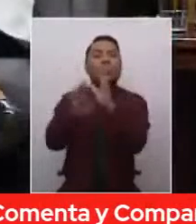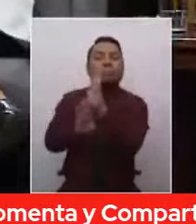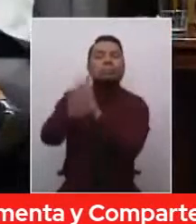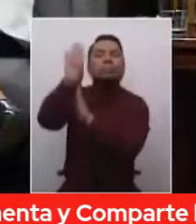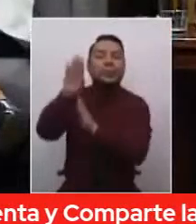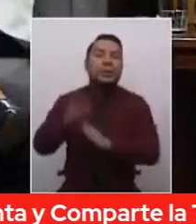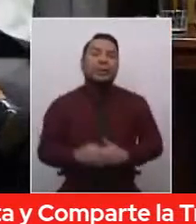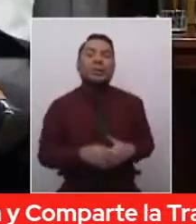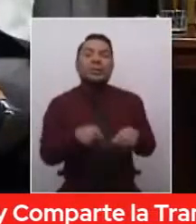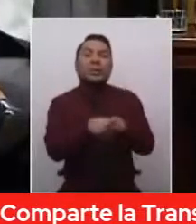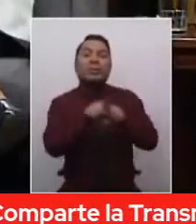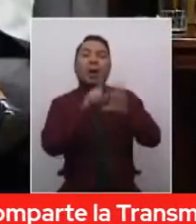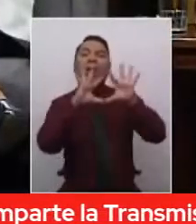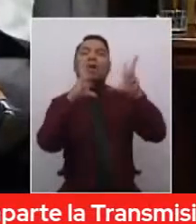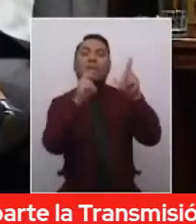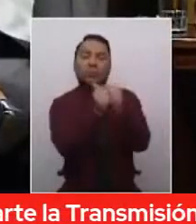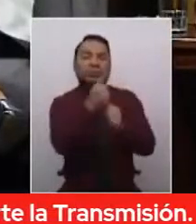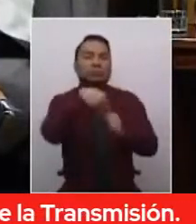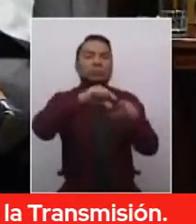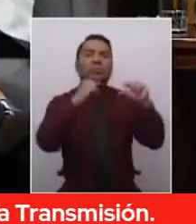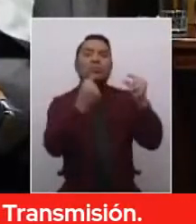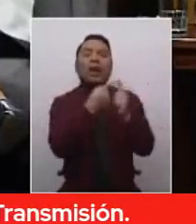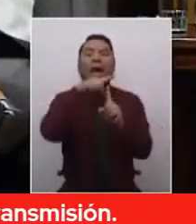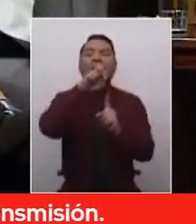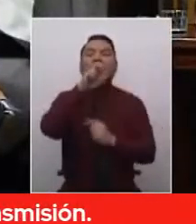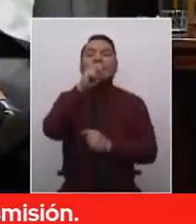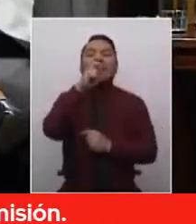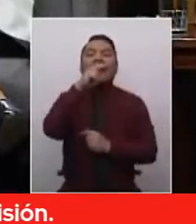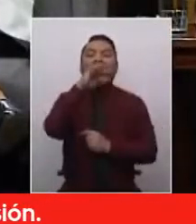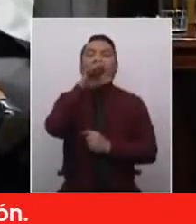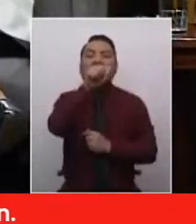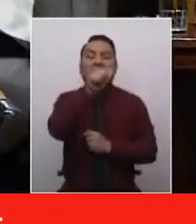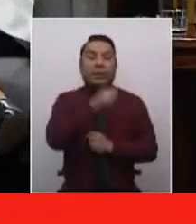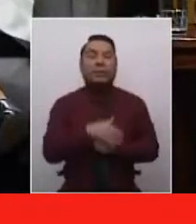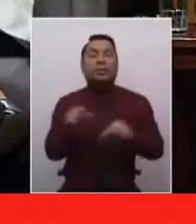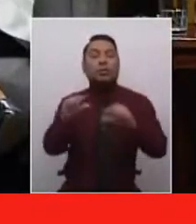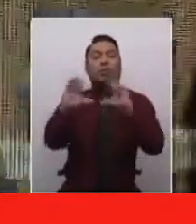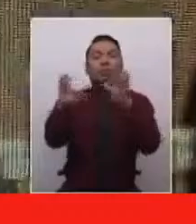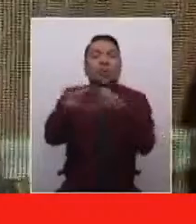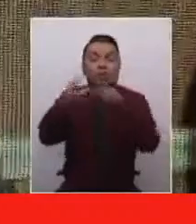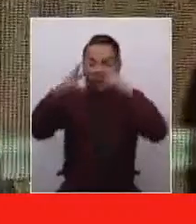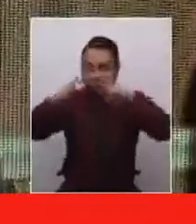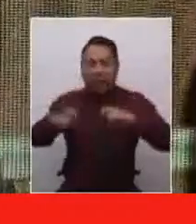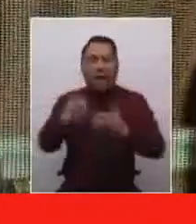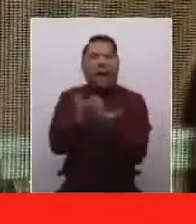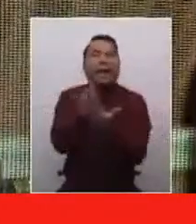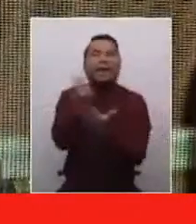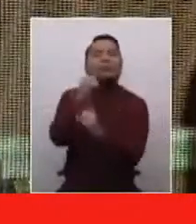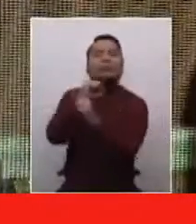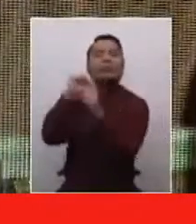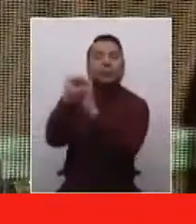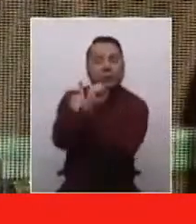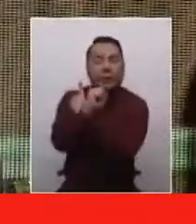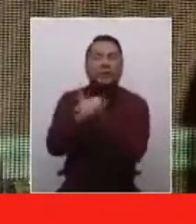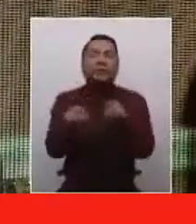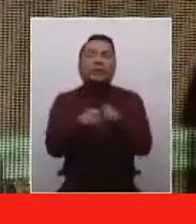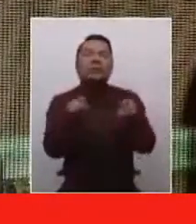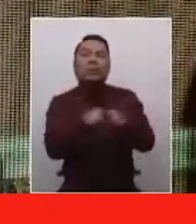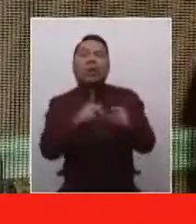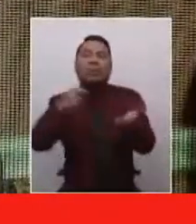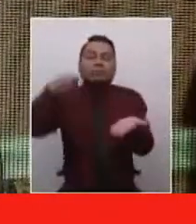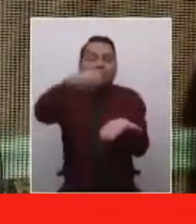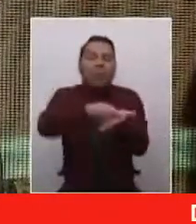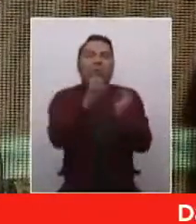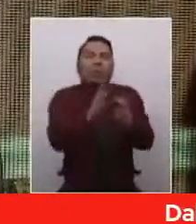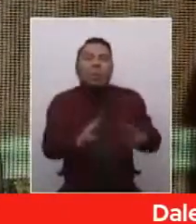Desarrollo, la Asociación Civil Transparencia, el Consorcio de Investigación Económica y Social, el Fondo de